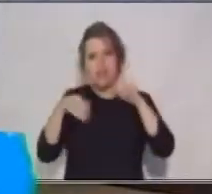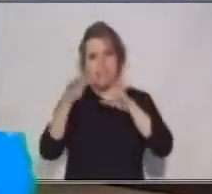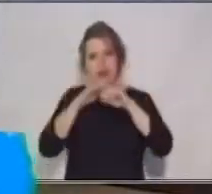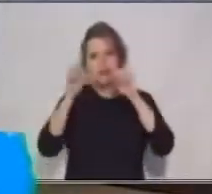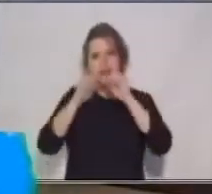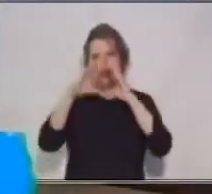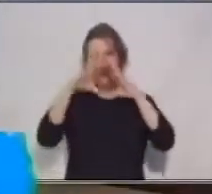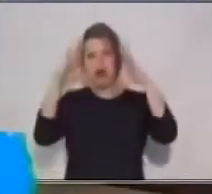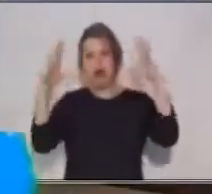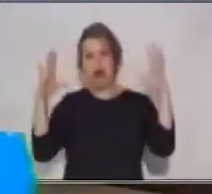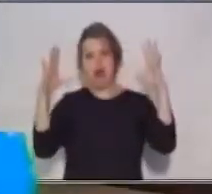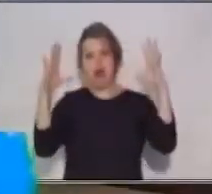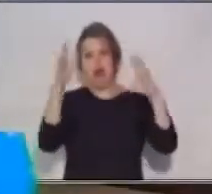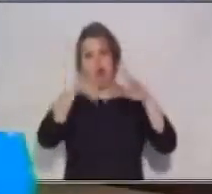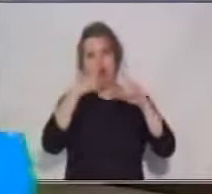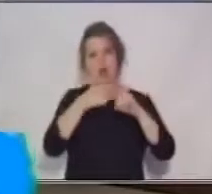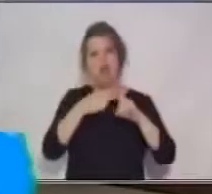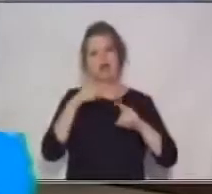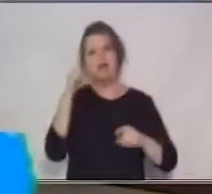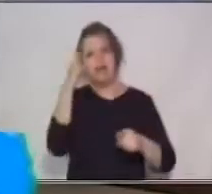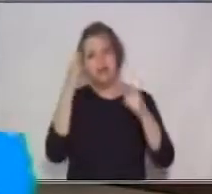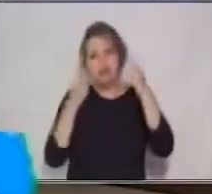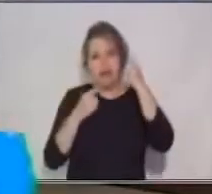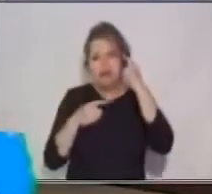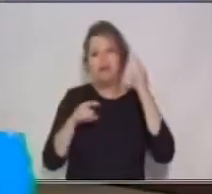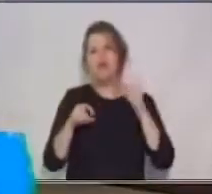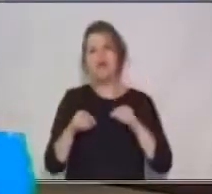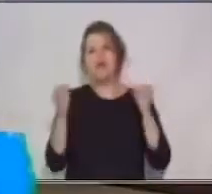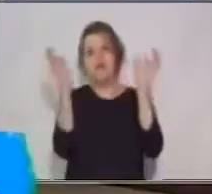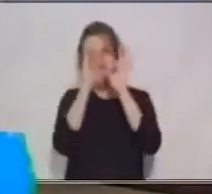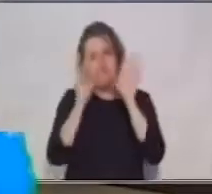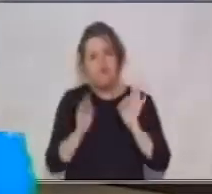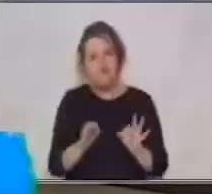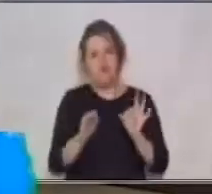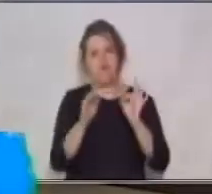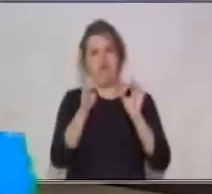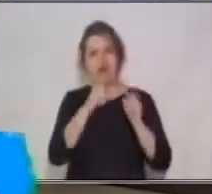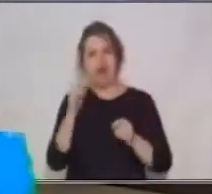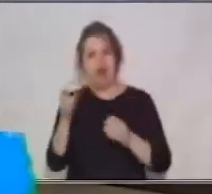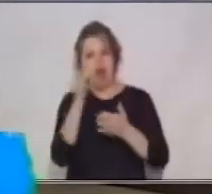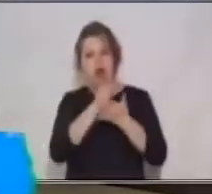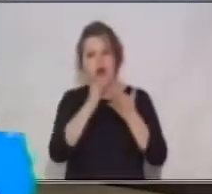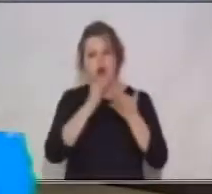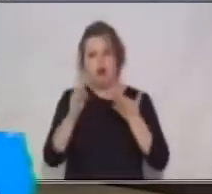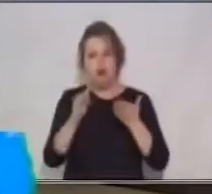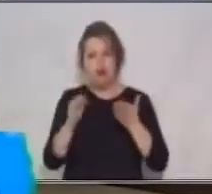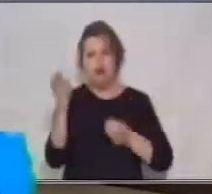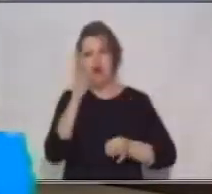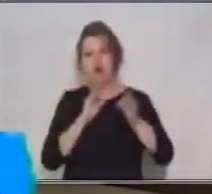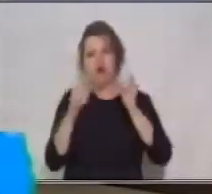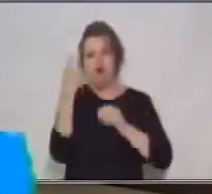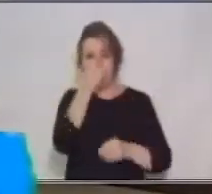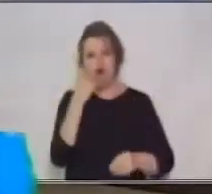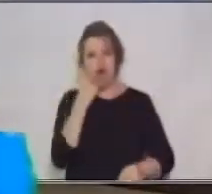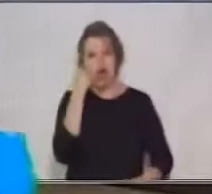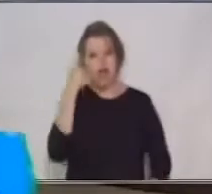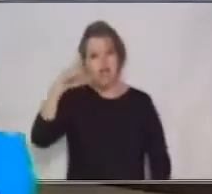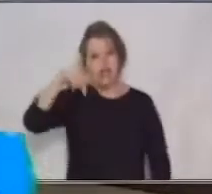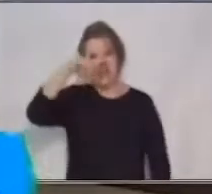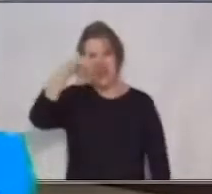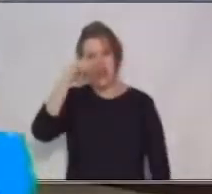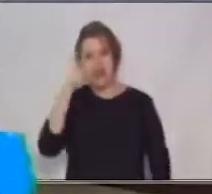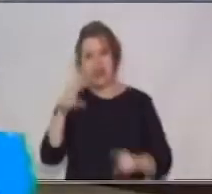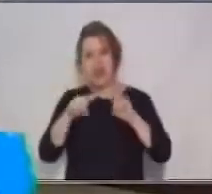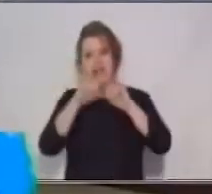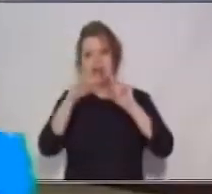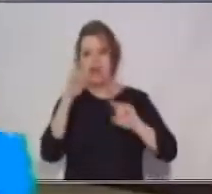dentro de cuando identifiquemos nosotros la morfología o podemos identificar también la sintaxis. Entonces espero